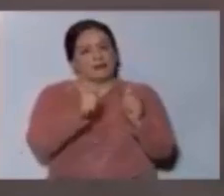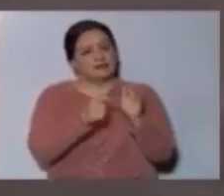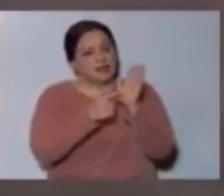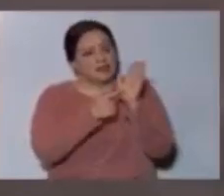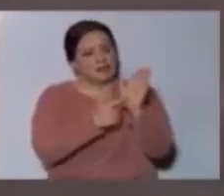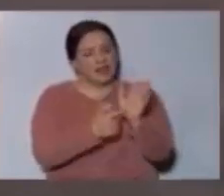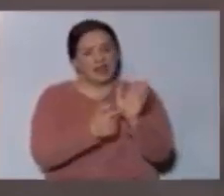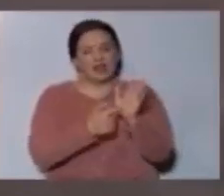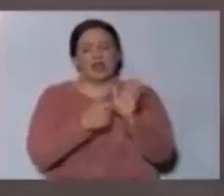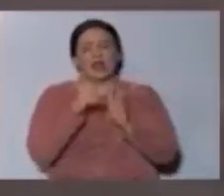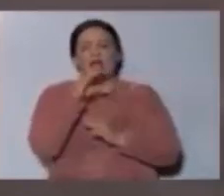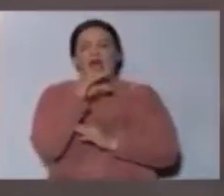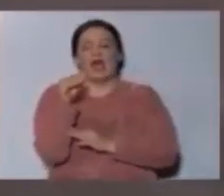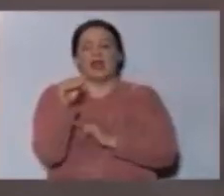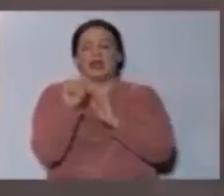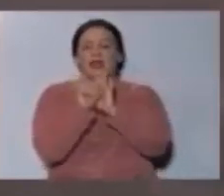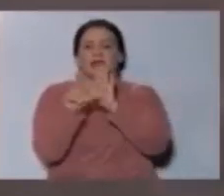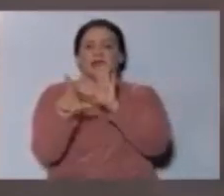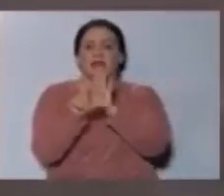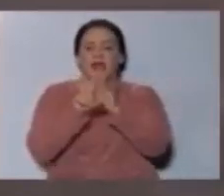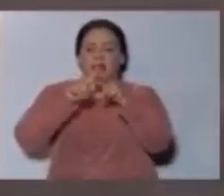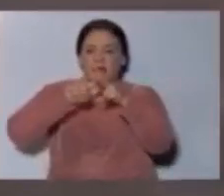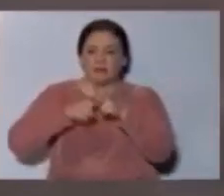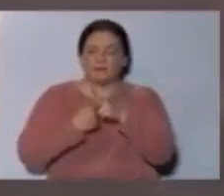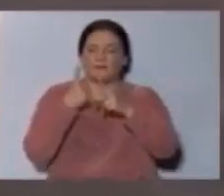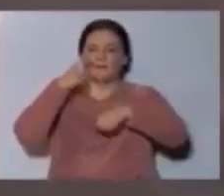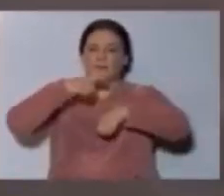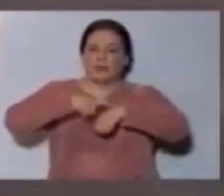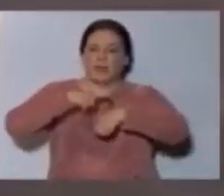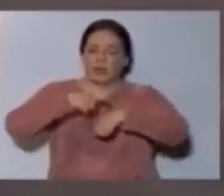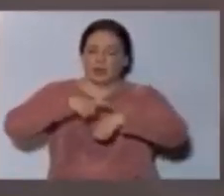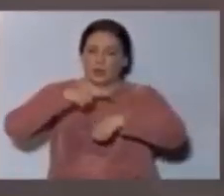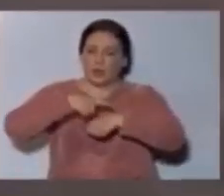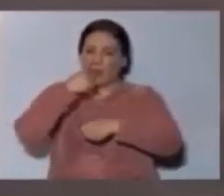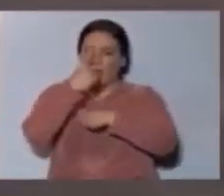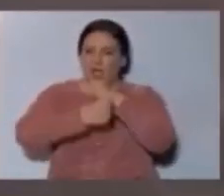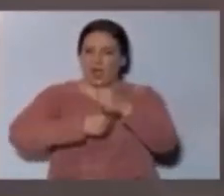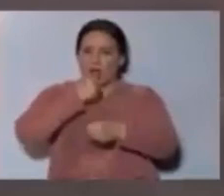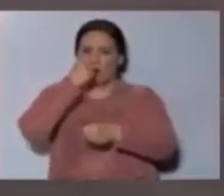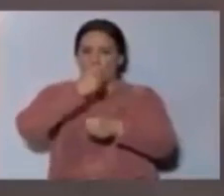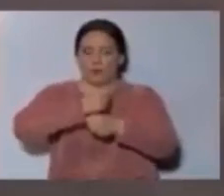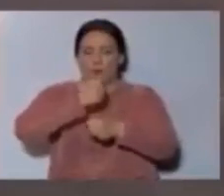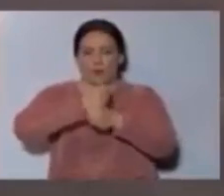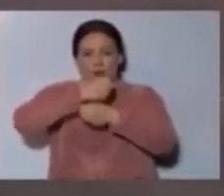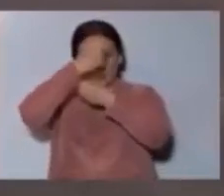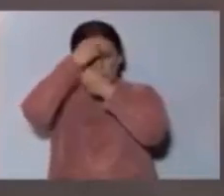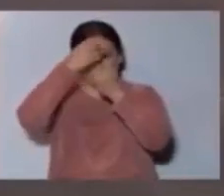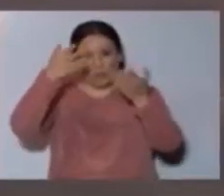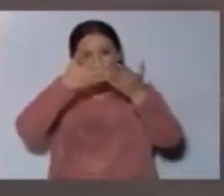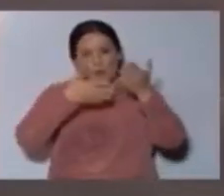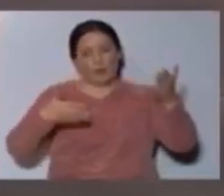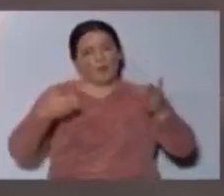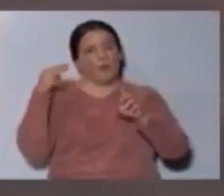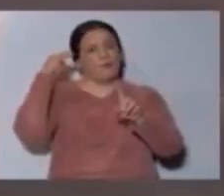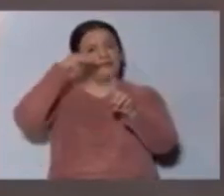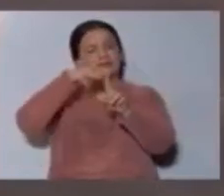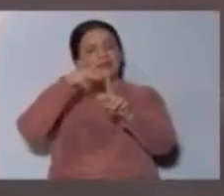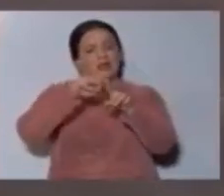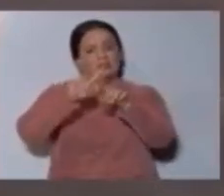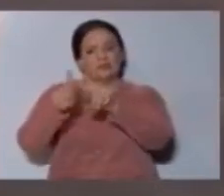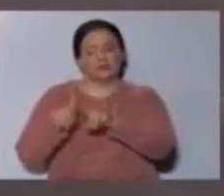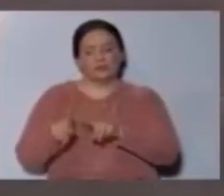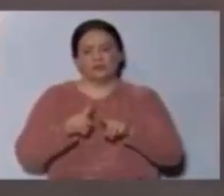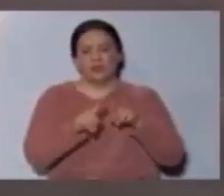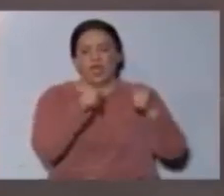al iniciarse el primer periodo anual de sesiones un mensaje escrito relativo a los diversos asuntos de